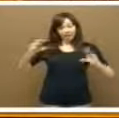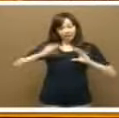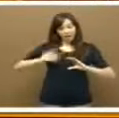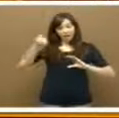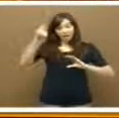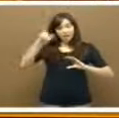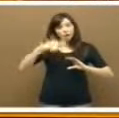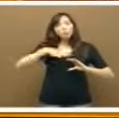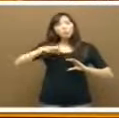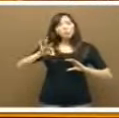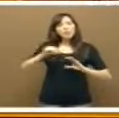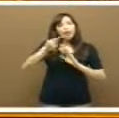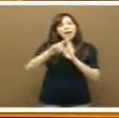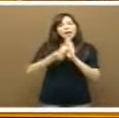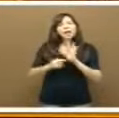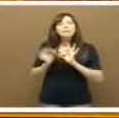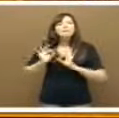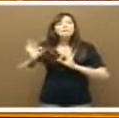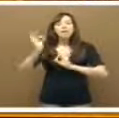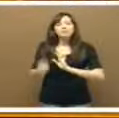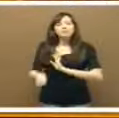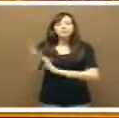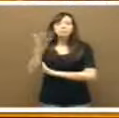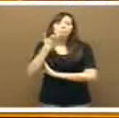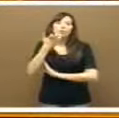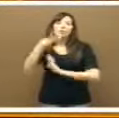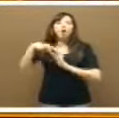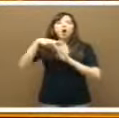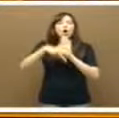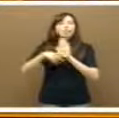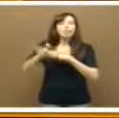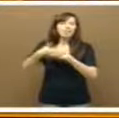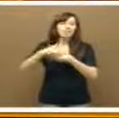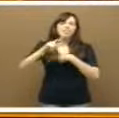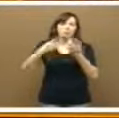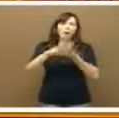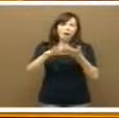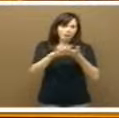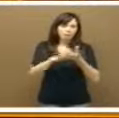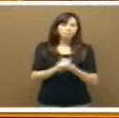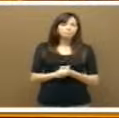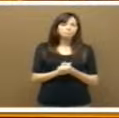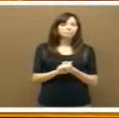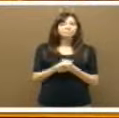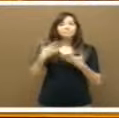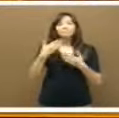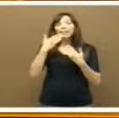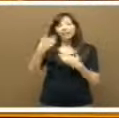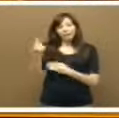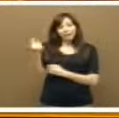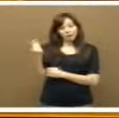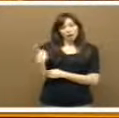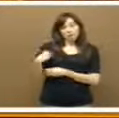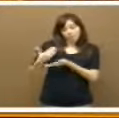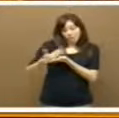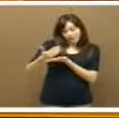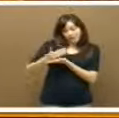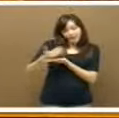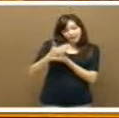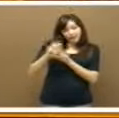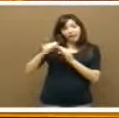de excepciones sobre la orden de cierre de las que hablaremos después. Y esto nos permitió en la última parte